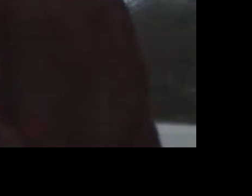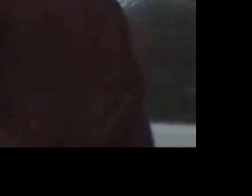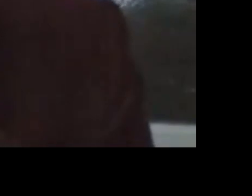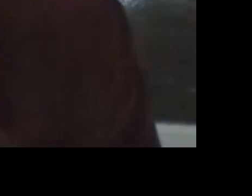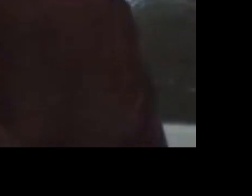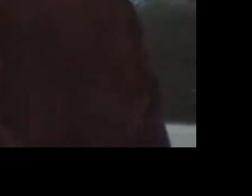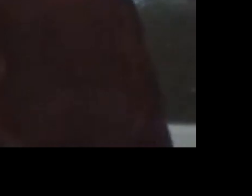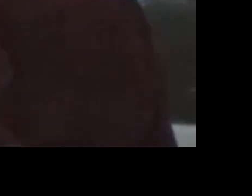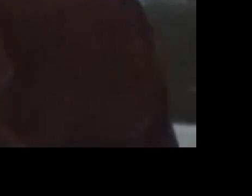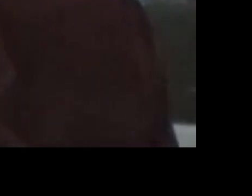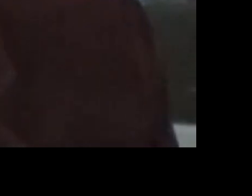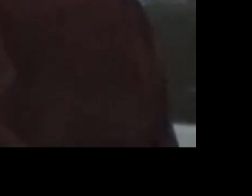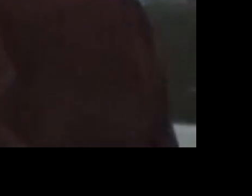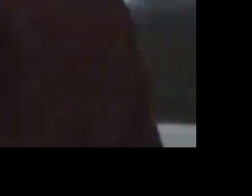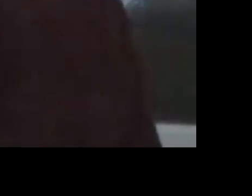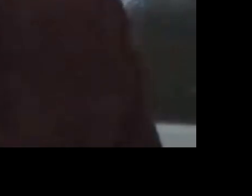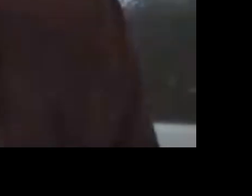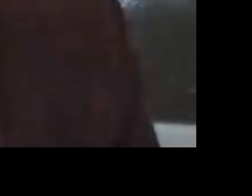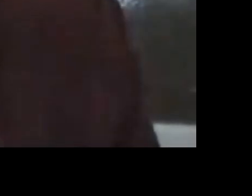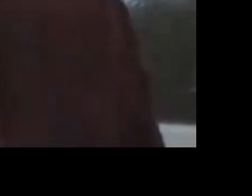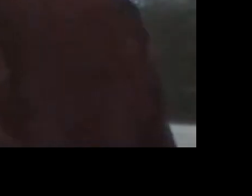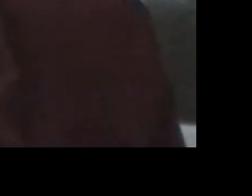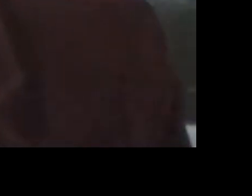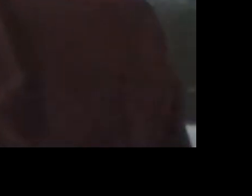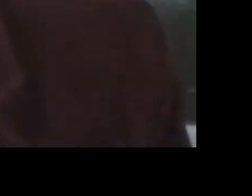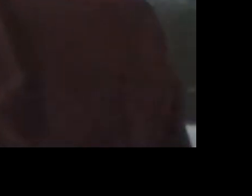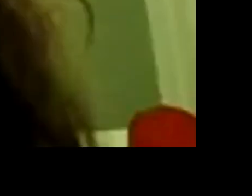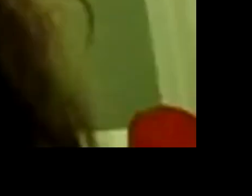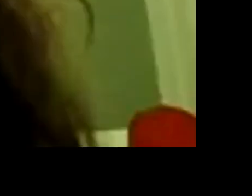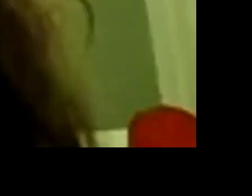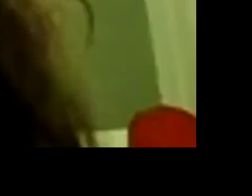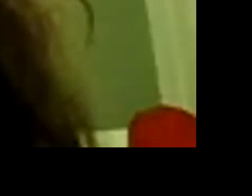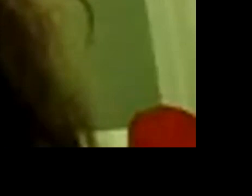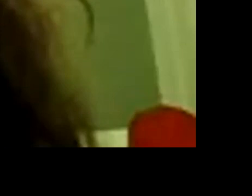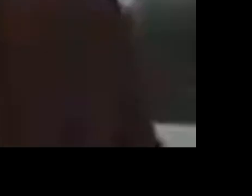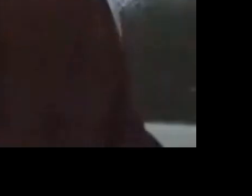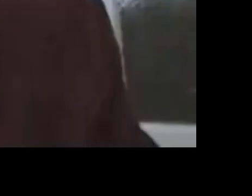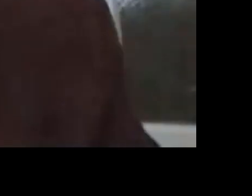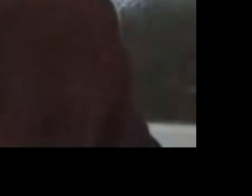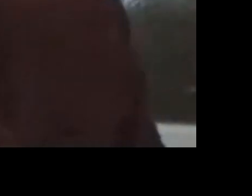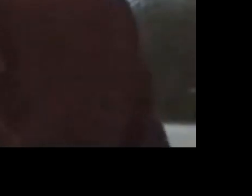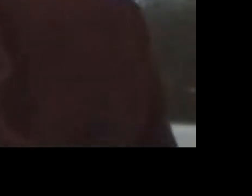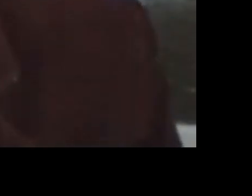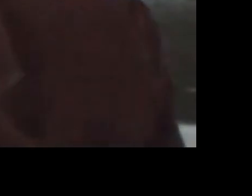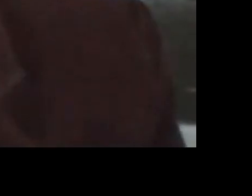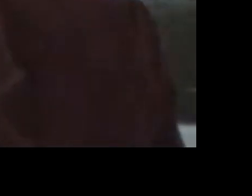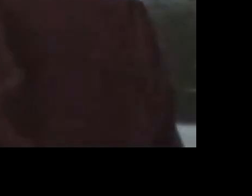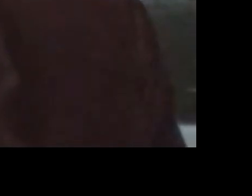una normalización de este tipo debería sufrir un ROS. Si es una persona que no está vinculada con venta de estupefacientes o con